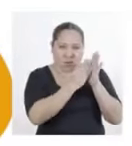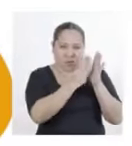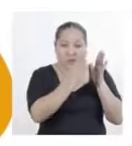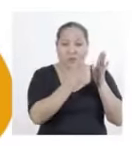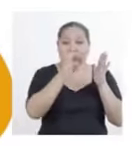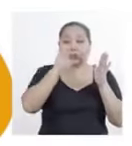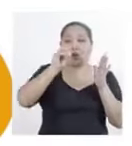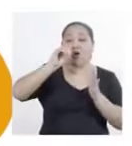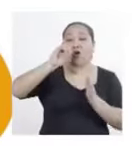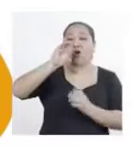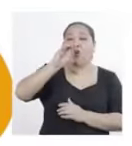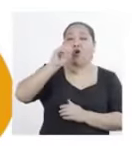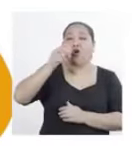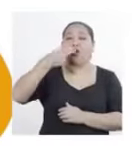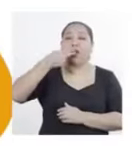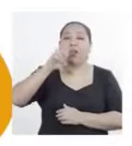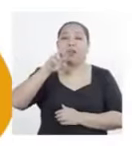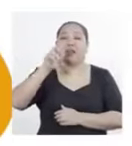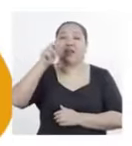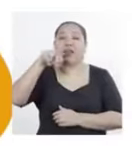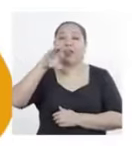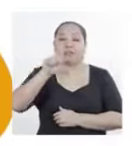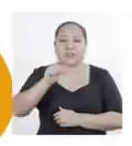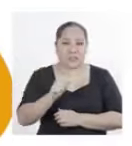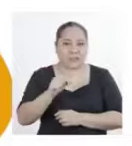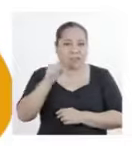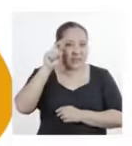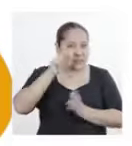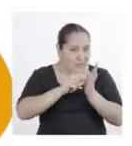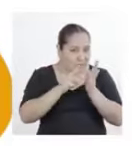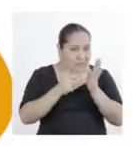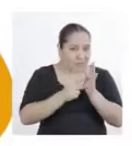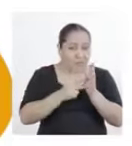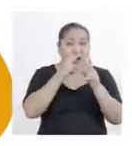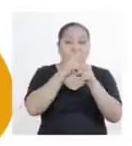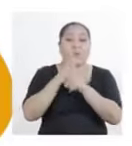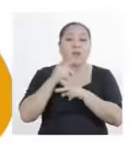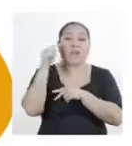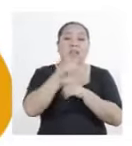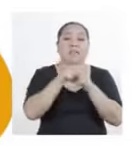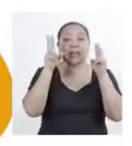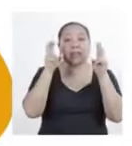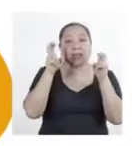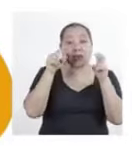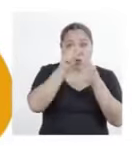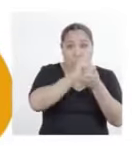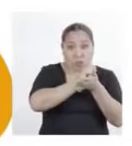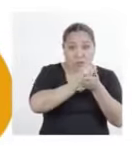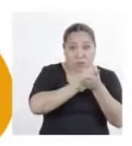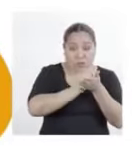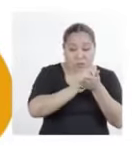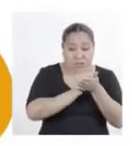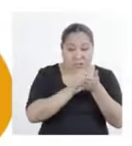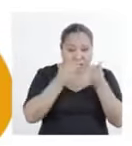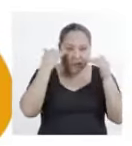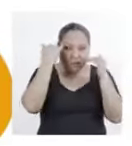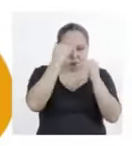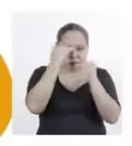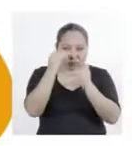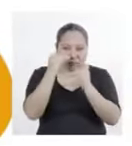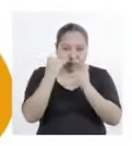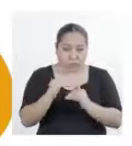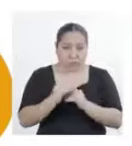cuadrito Luego viene la coherencia Vale decir que debemos cuidar mucho que ese tema que vamos a tocar